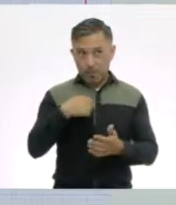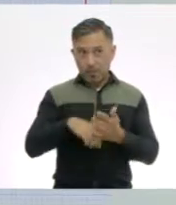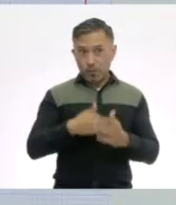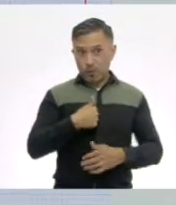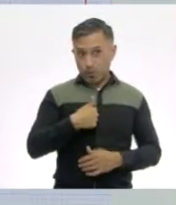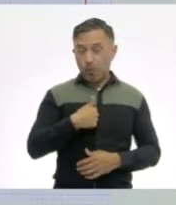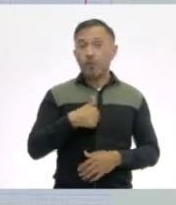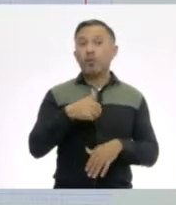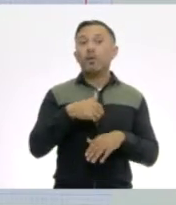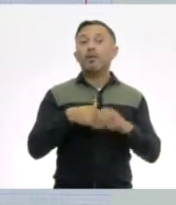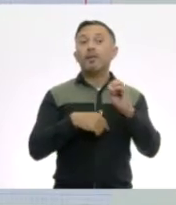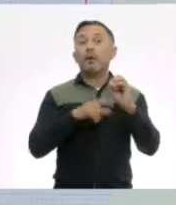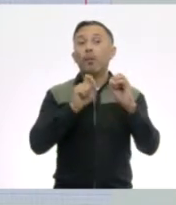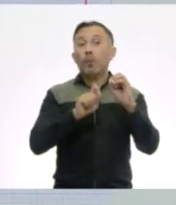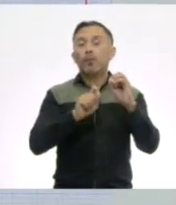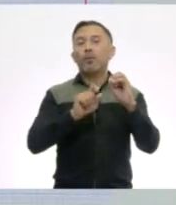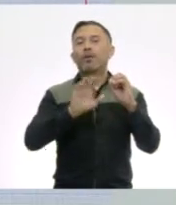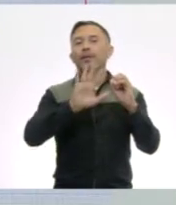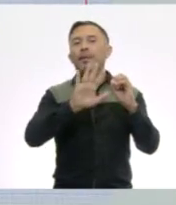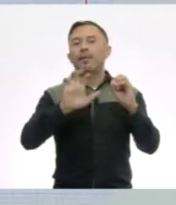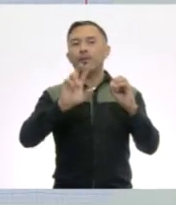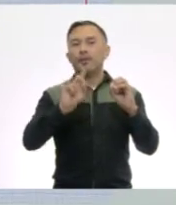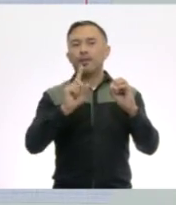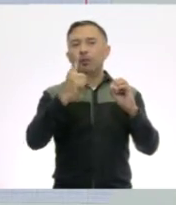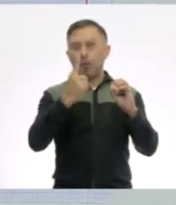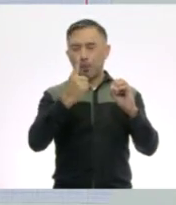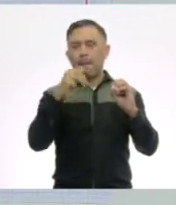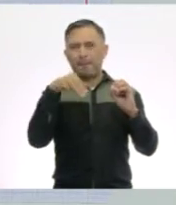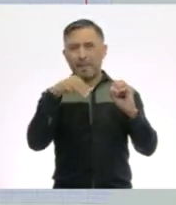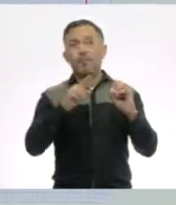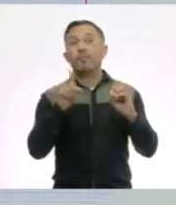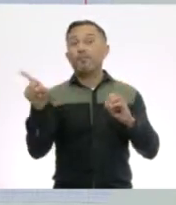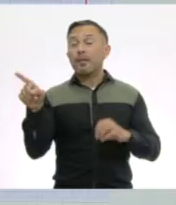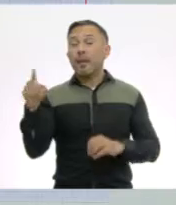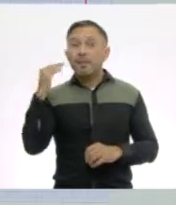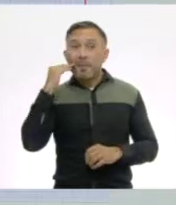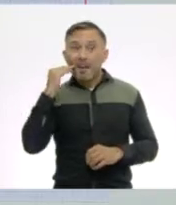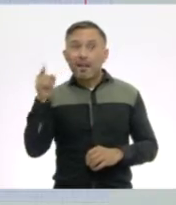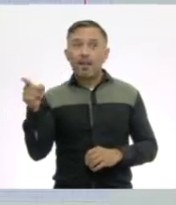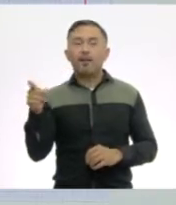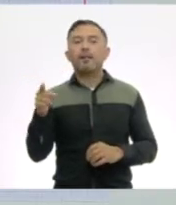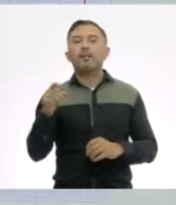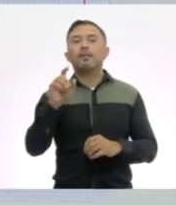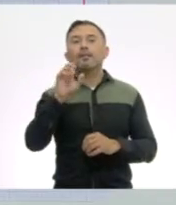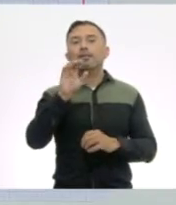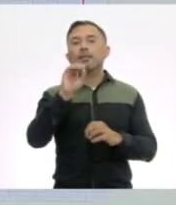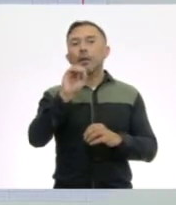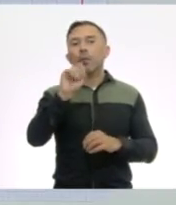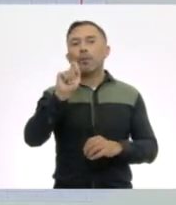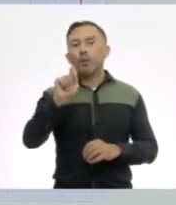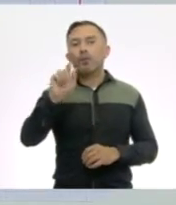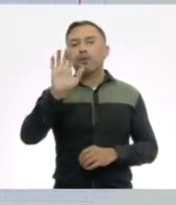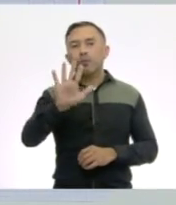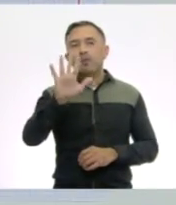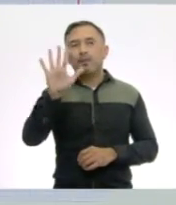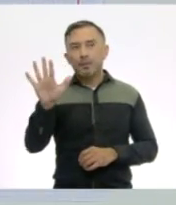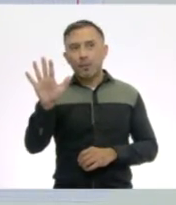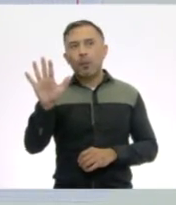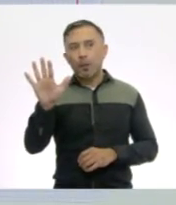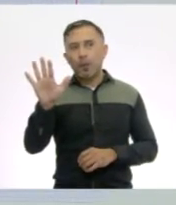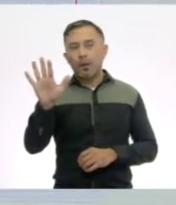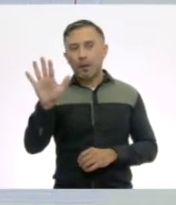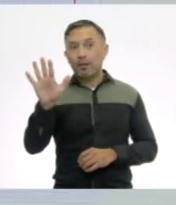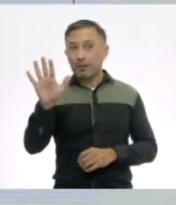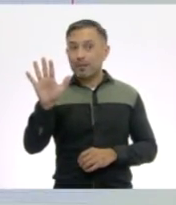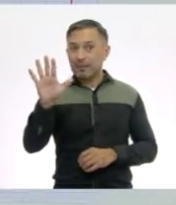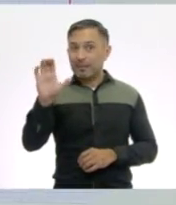531 milésimos y María tiene 55 centésimos. Ojo, porque de eso se trata